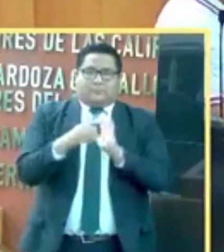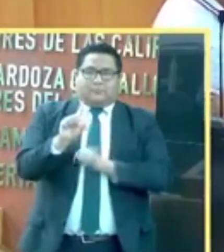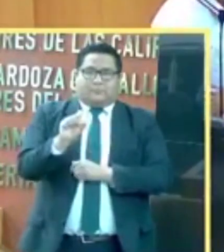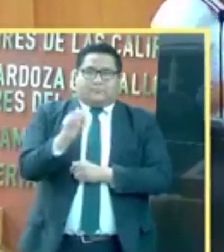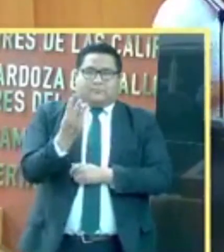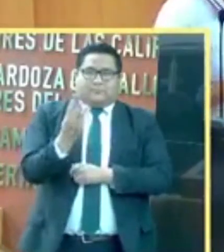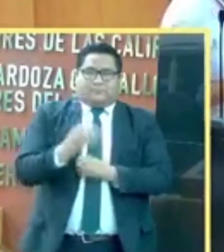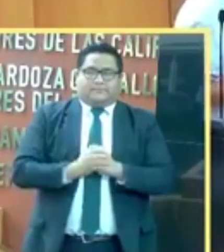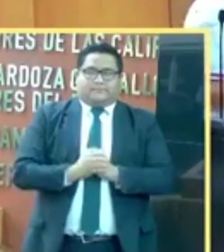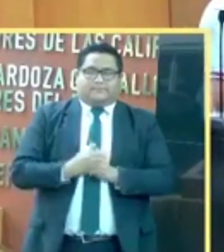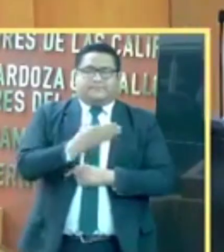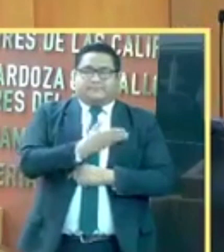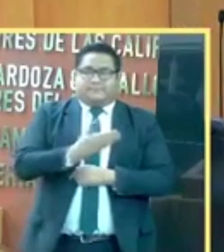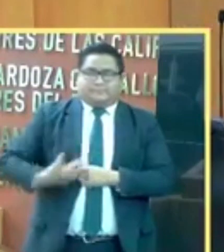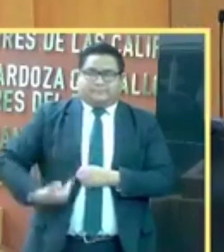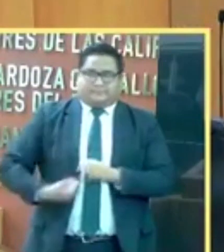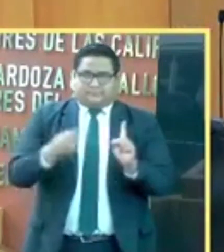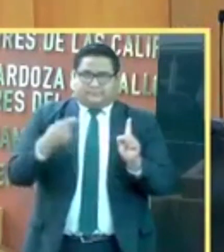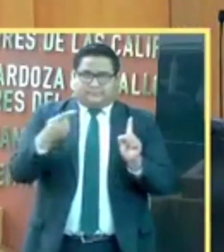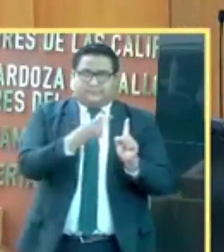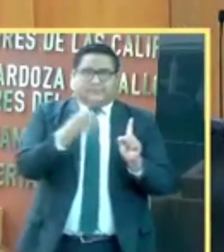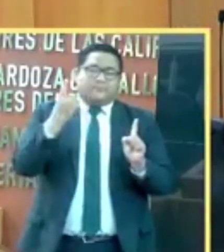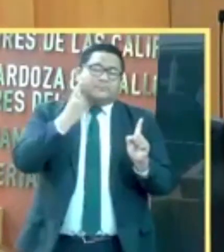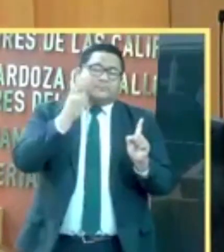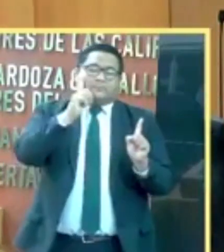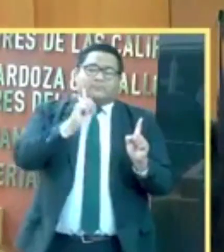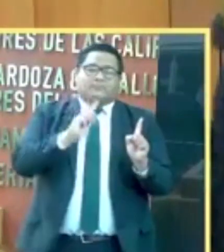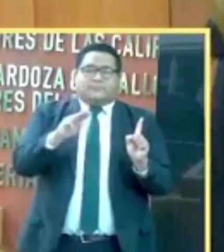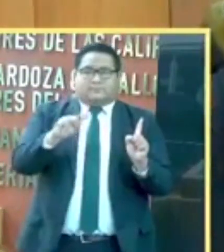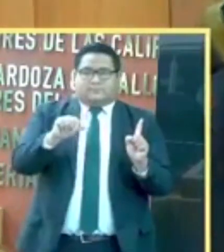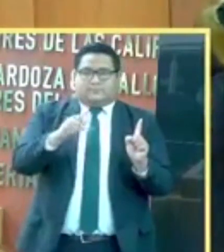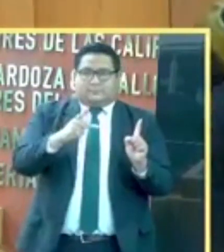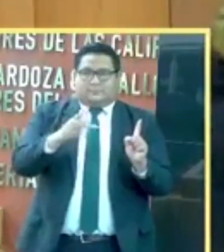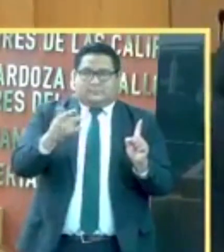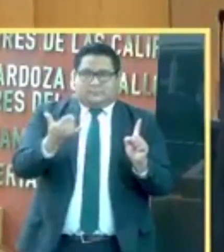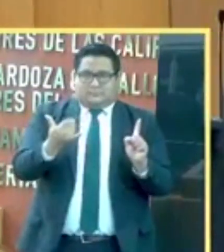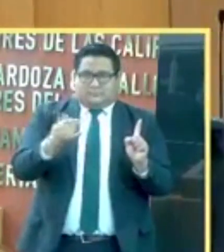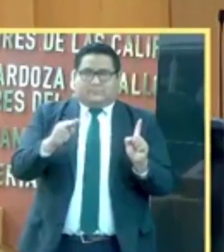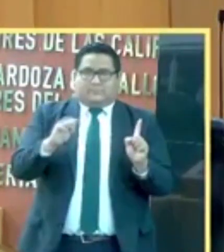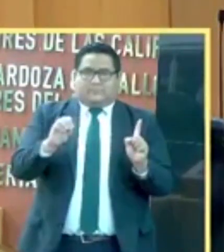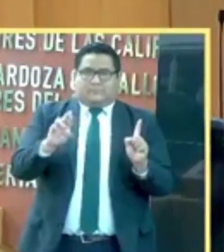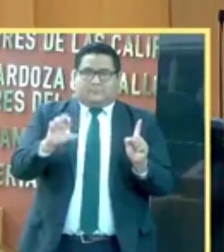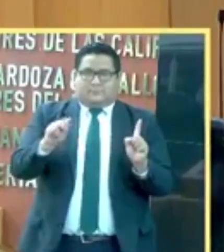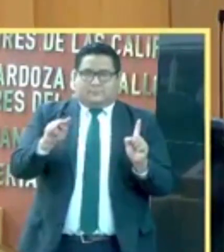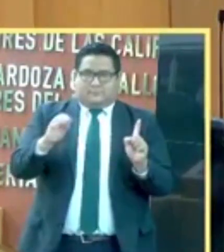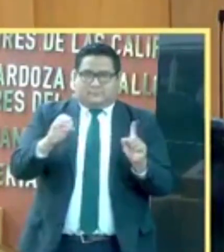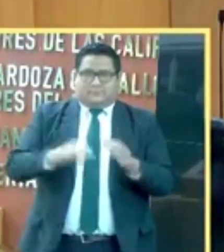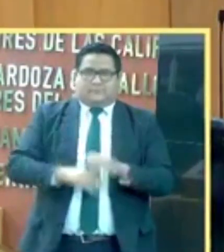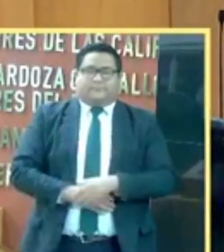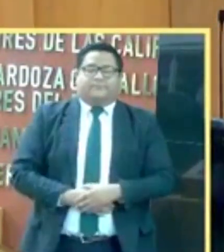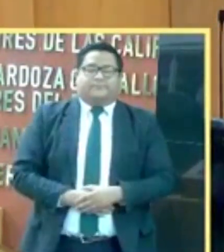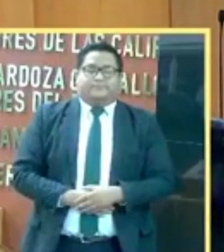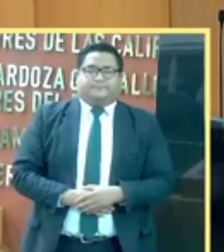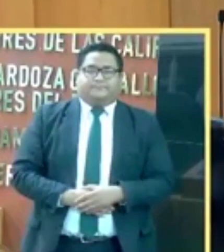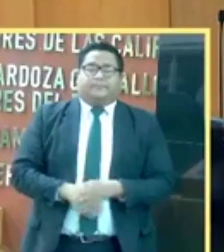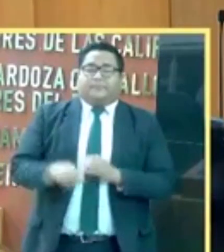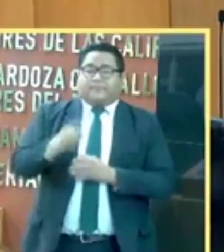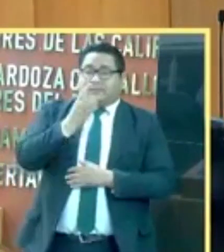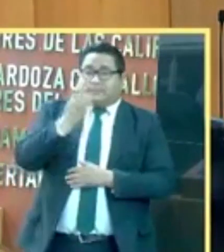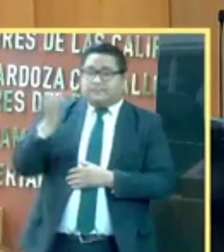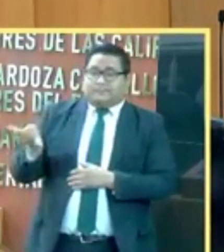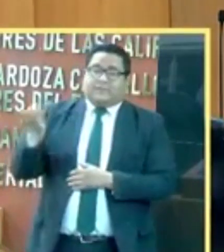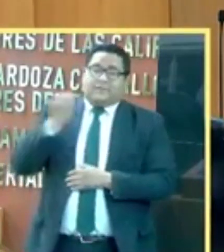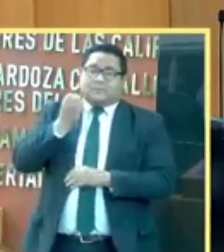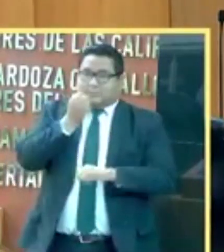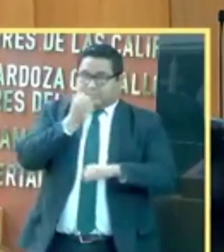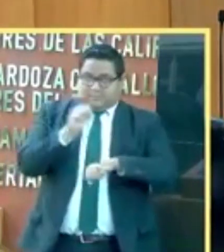se reunió con sus homólogos de la bancada de Morena y PT buscando enriquecer la propuesta que se tiene programada presentar ante el Pleno el próximo mes de